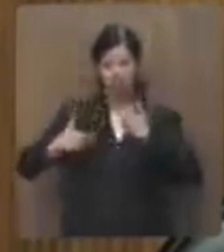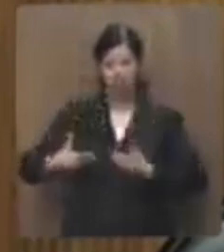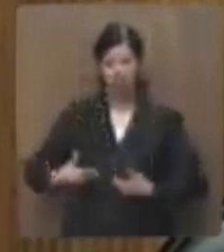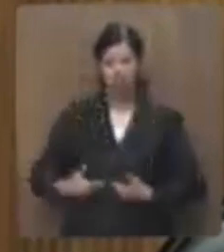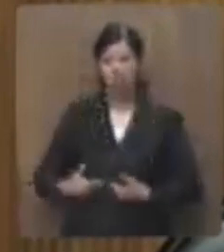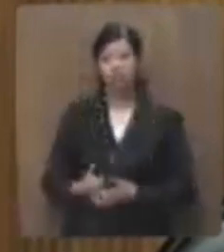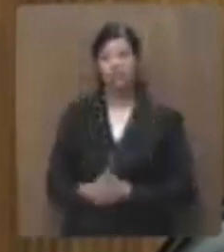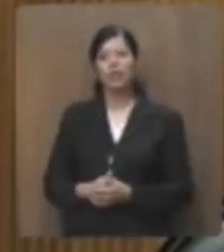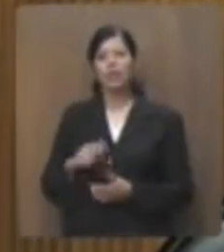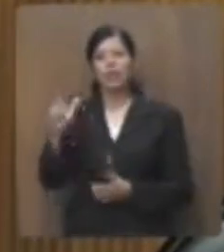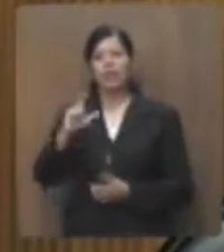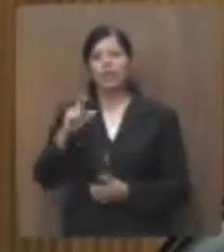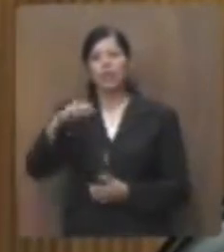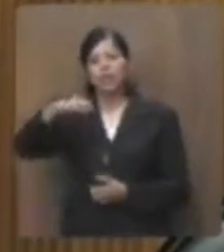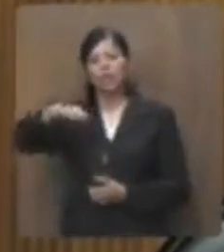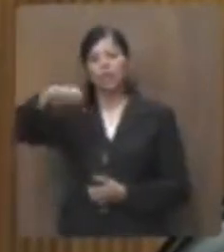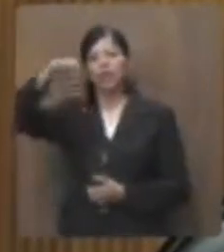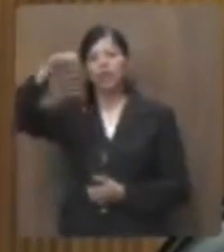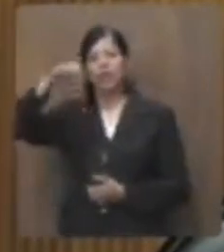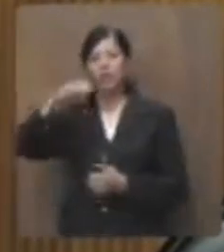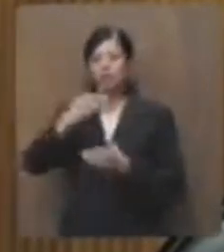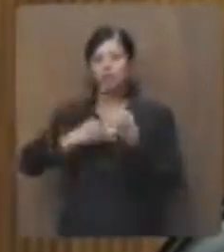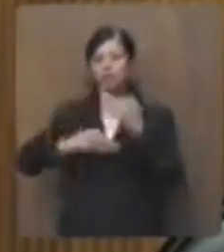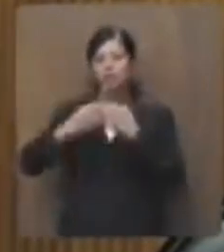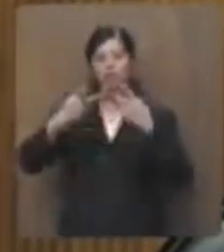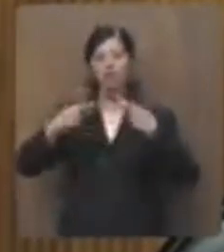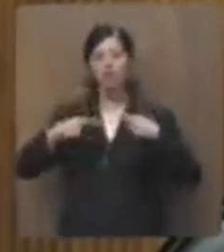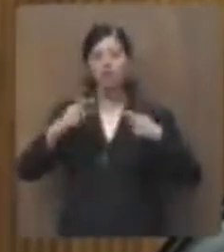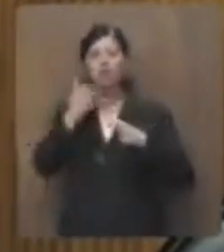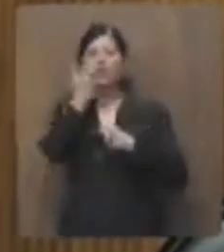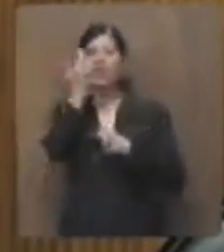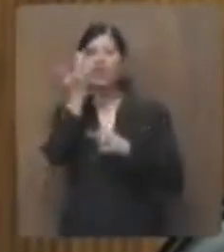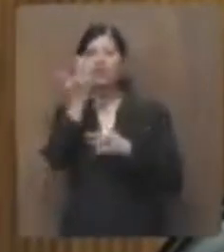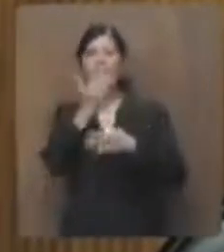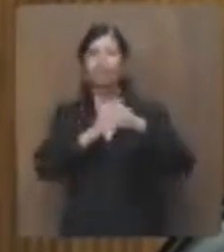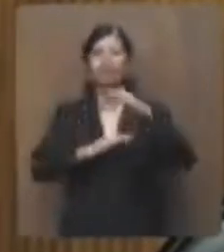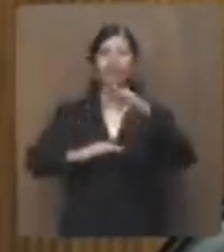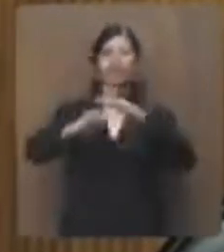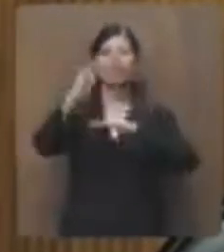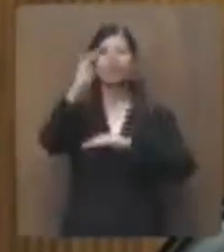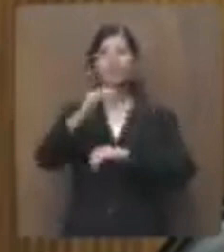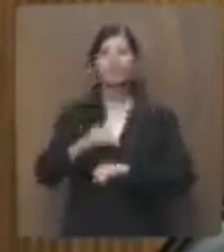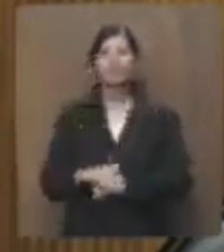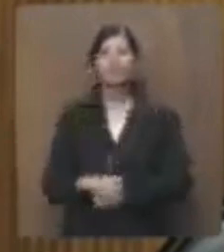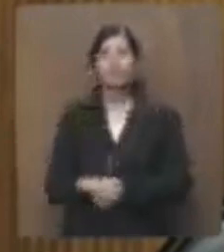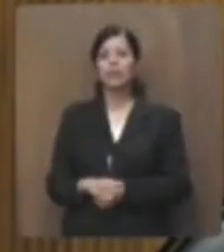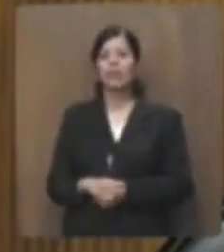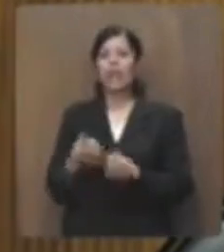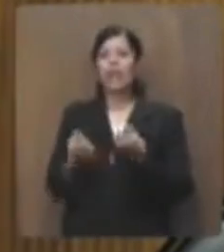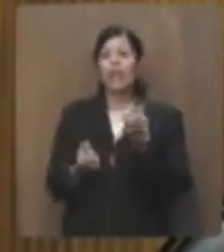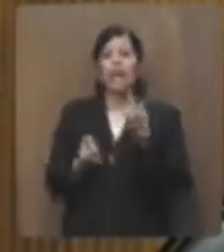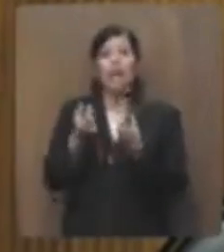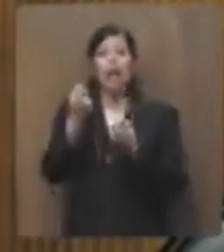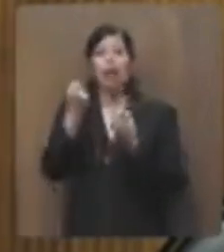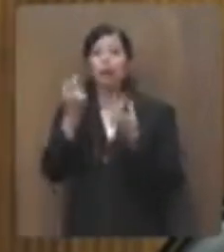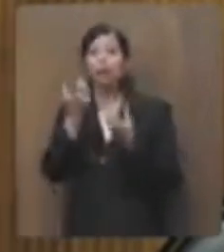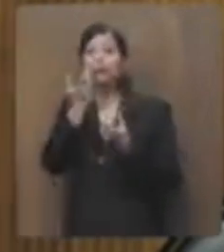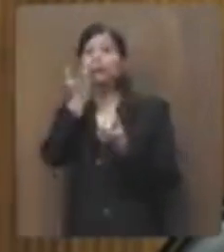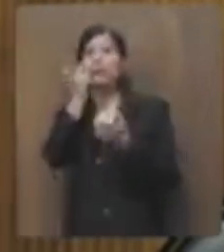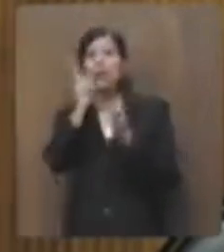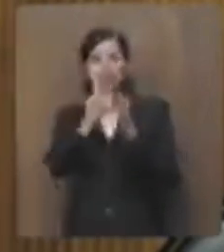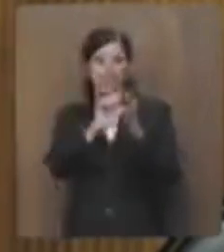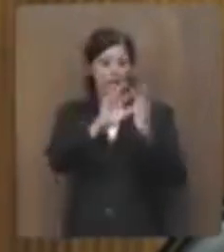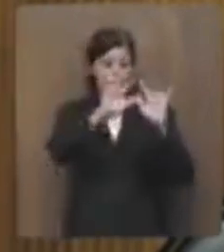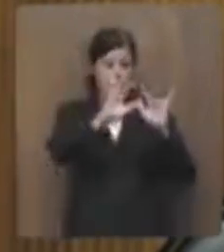vida todas las personas buscamos trascender hay quienes buscan trascender a través de un libro